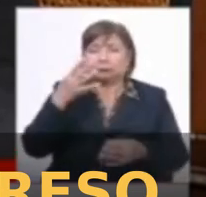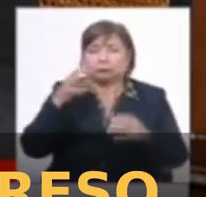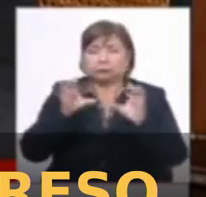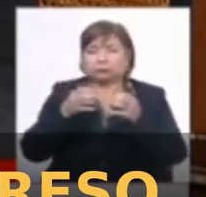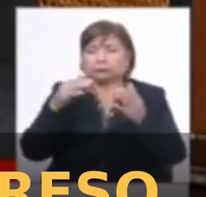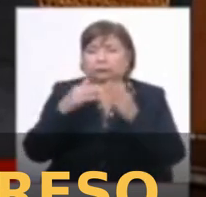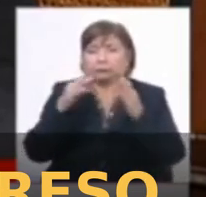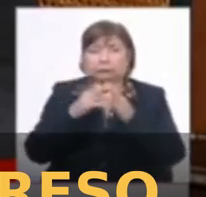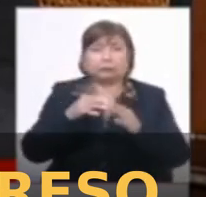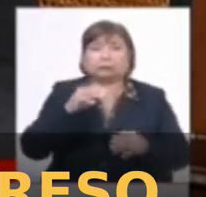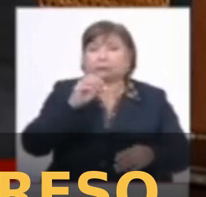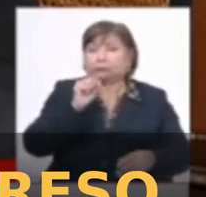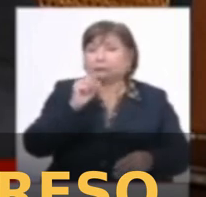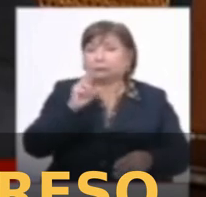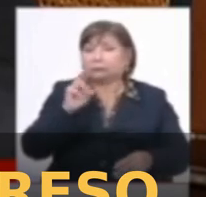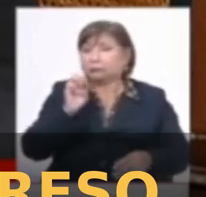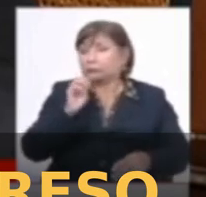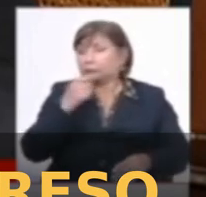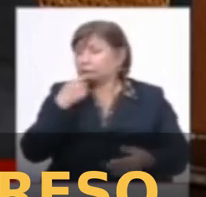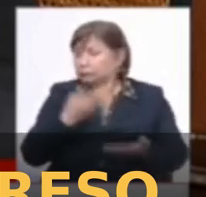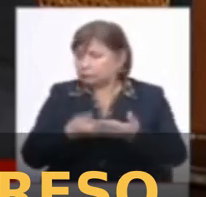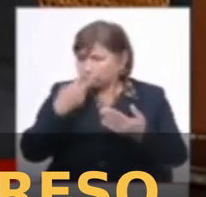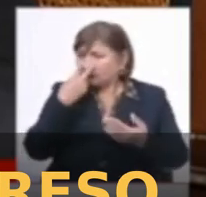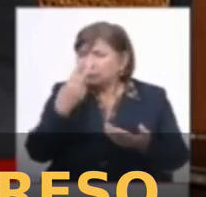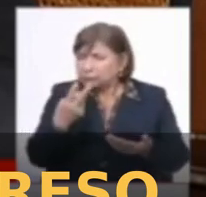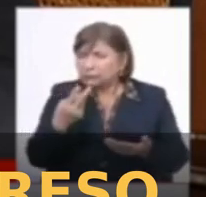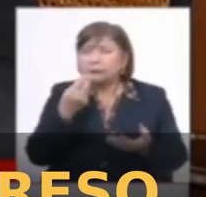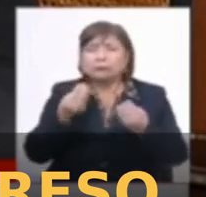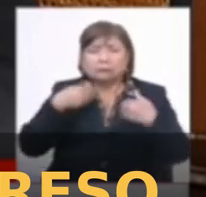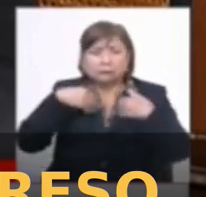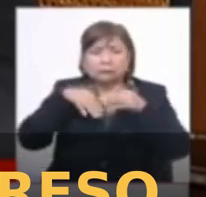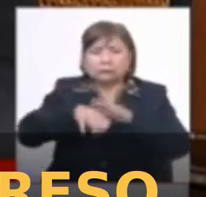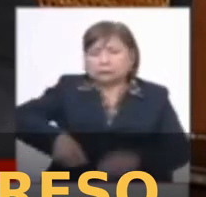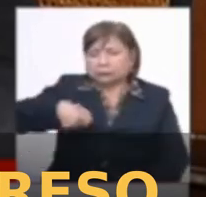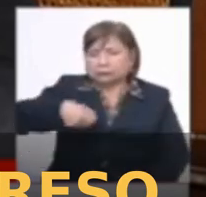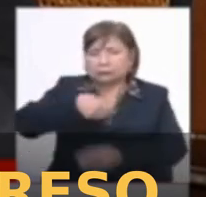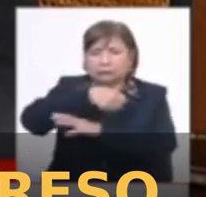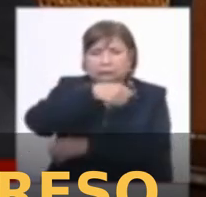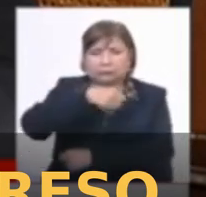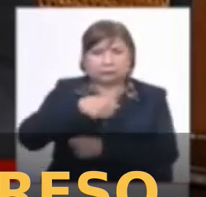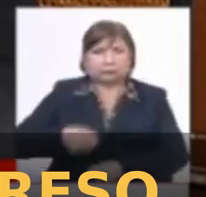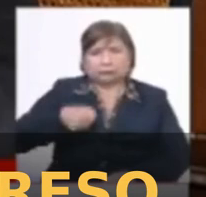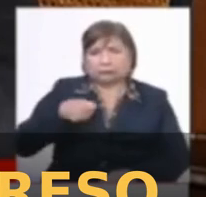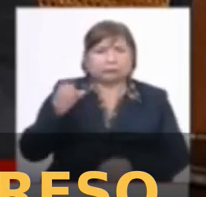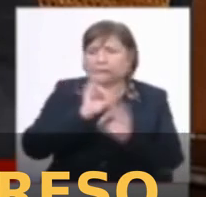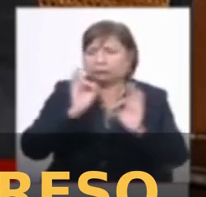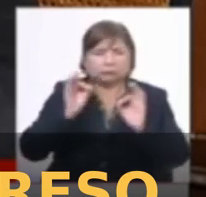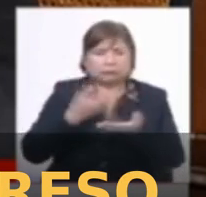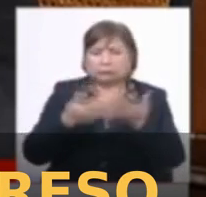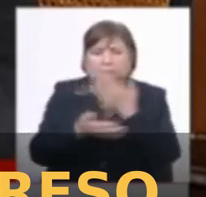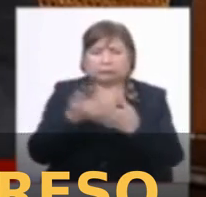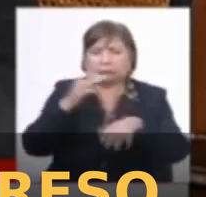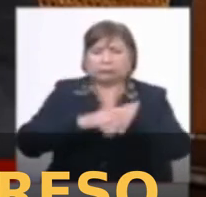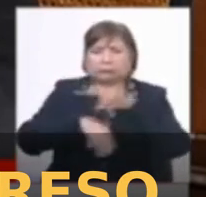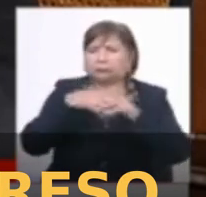Casa Cerratea, para que puedan identificar cómo entró mi cartera y cómo salió. Yo no fui llevando nada, no tengo que